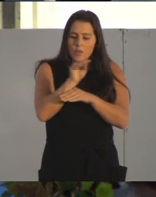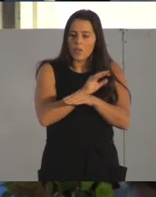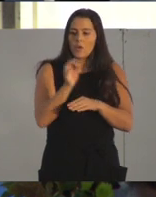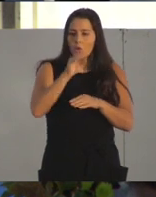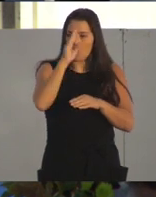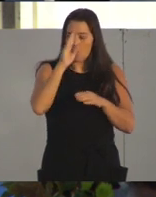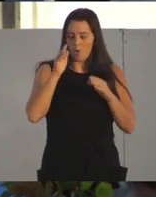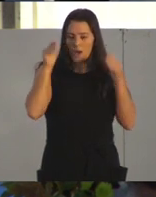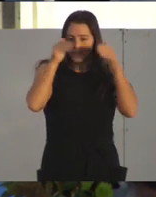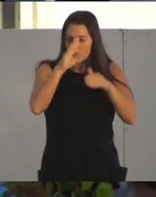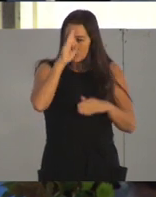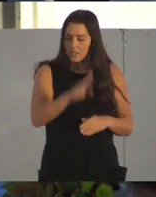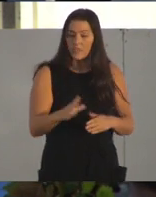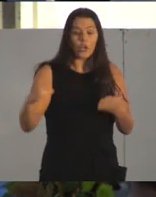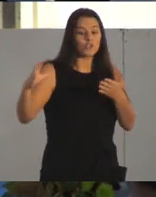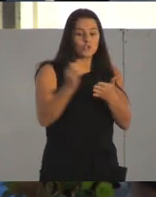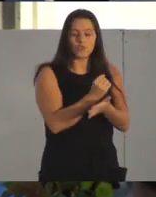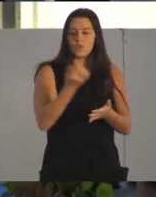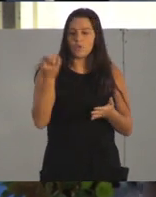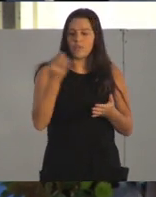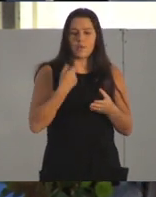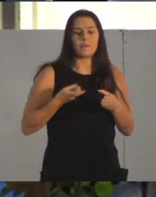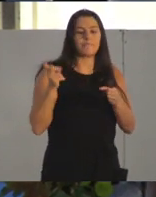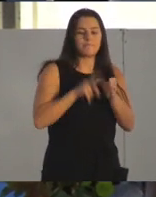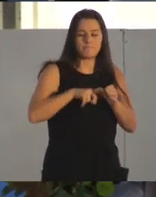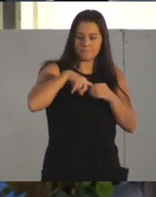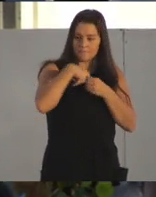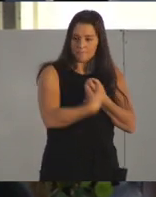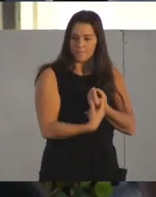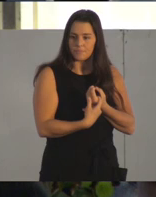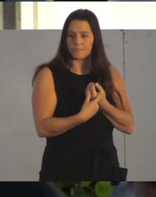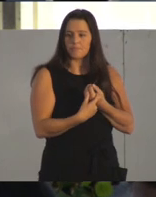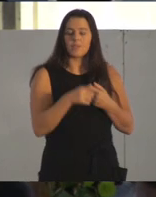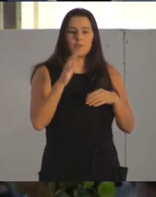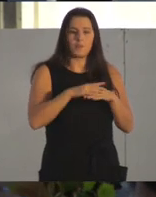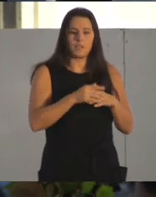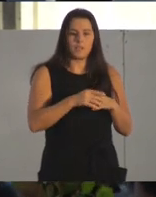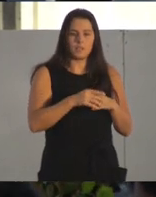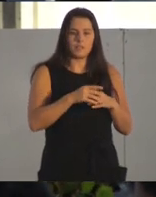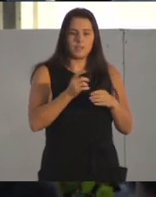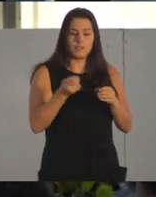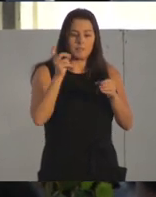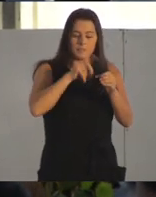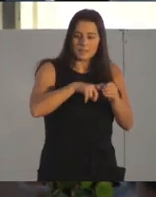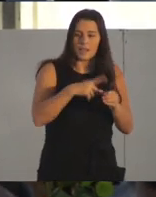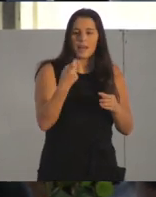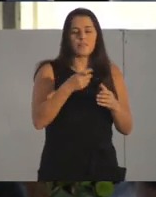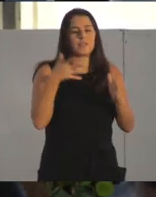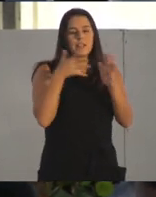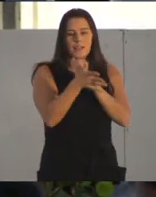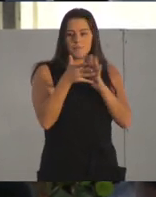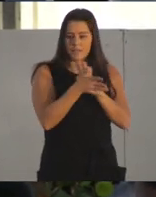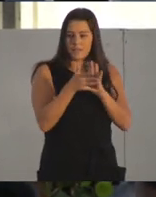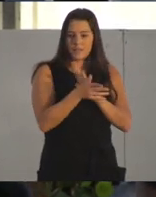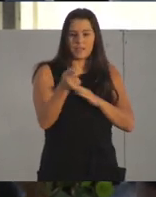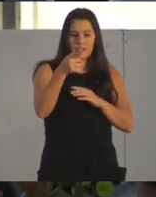y para que realmente se vean ellos implicados y quieran implicarse, hay que explicarles que son